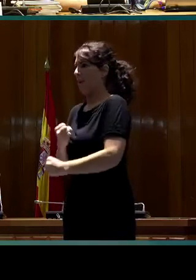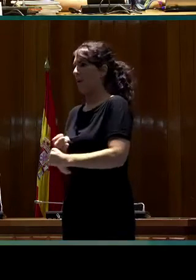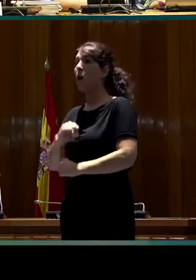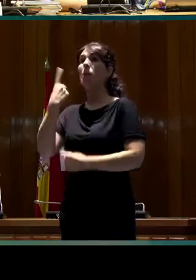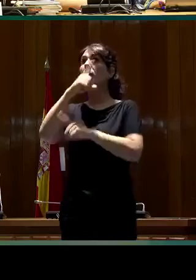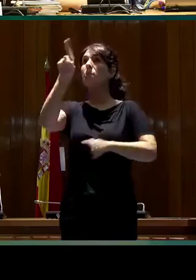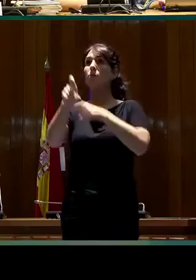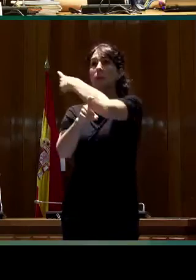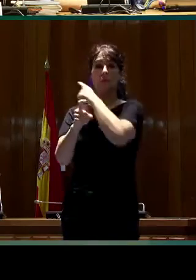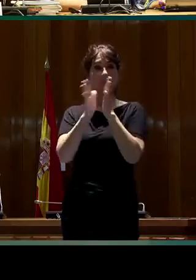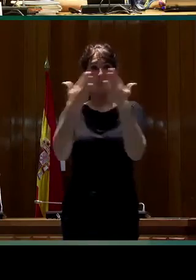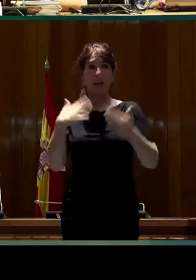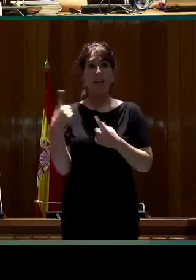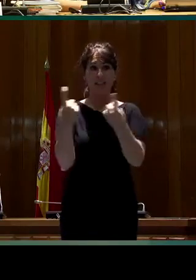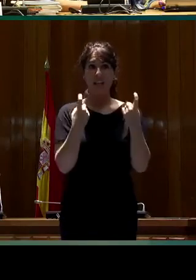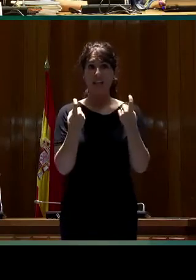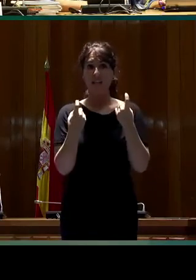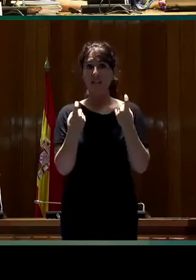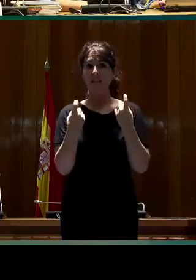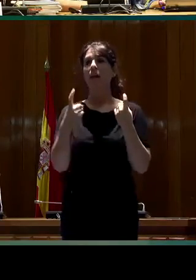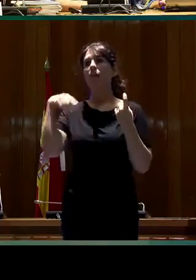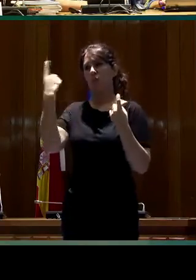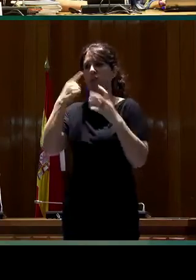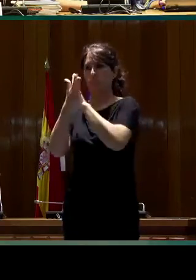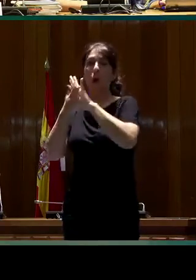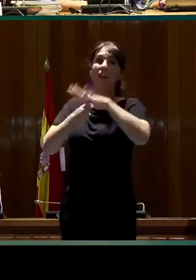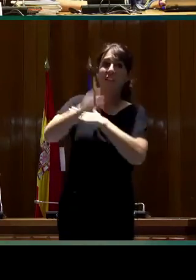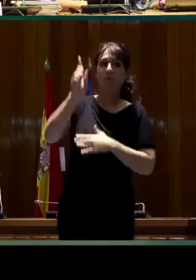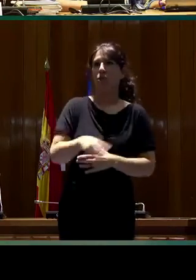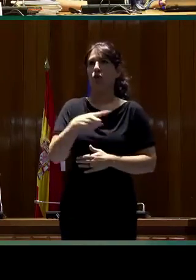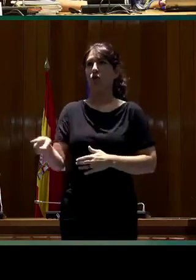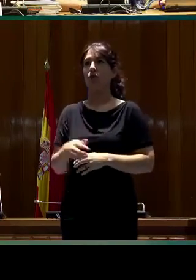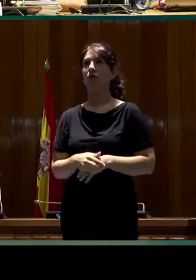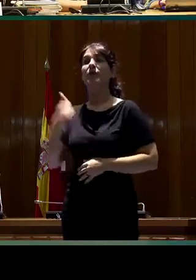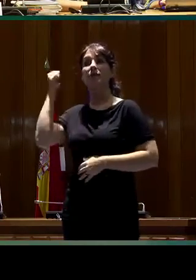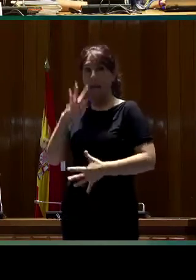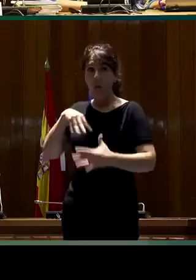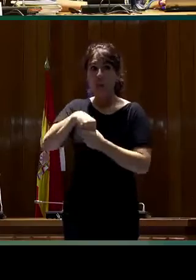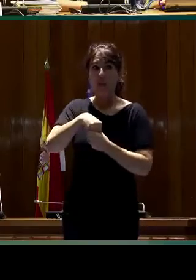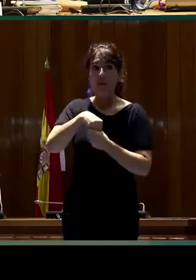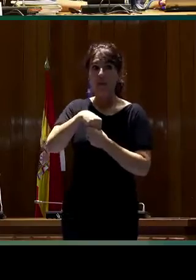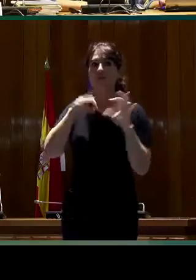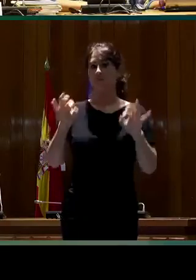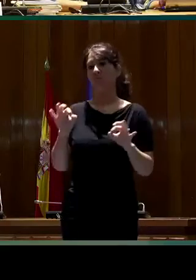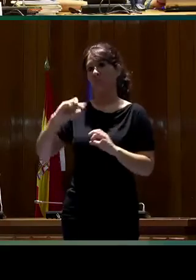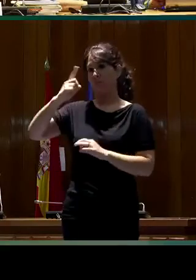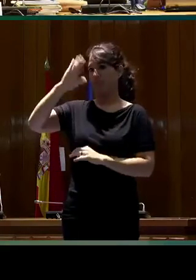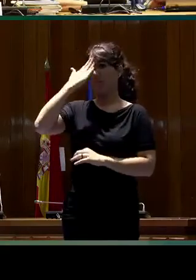si son necesarias, luego miraremos si son accesibles y si son inclusivas, ¿no?, que sería el tema central.